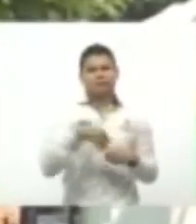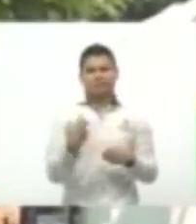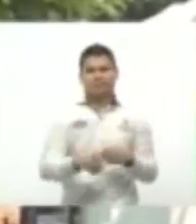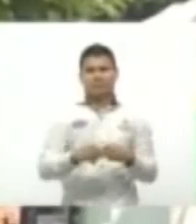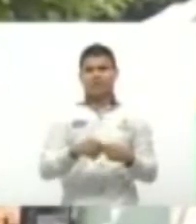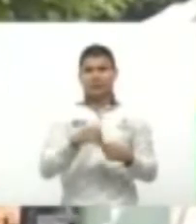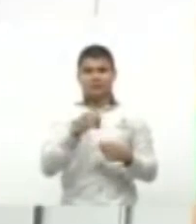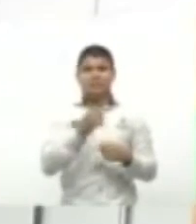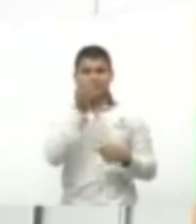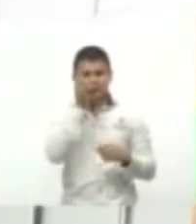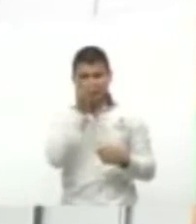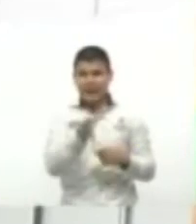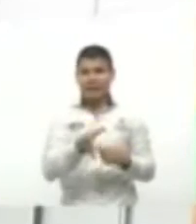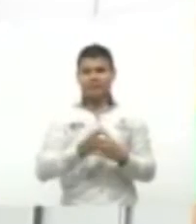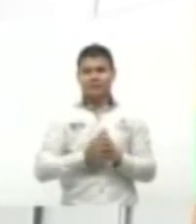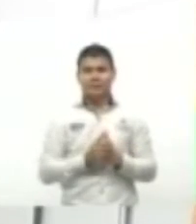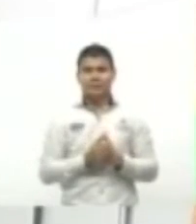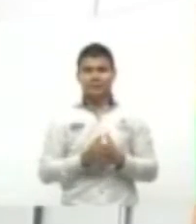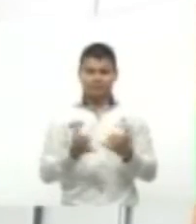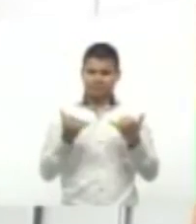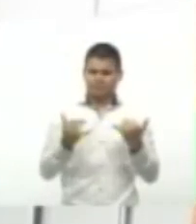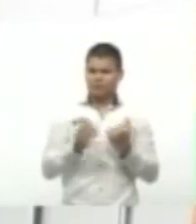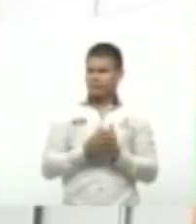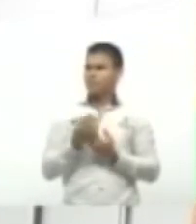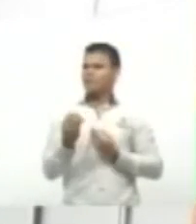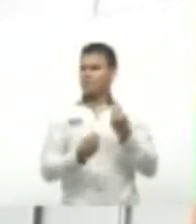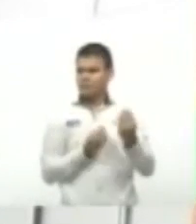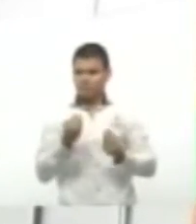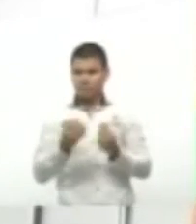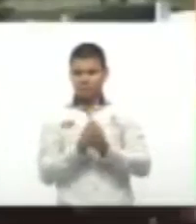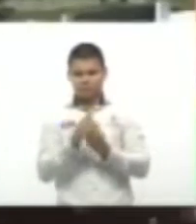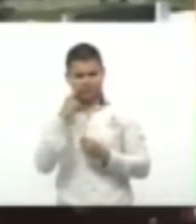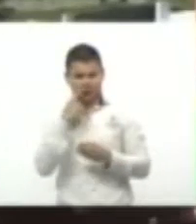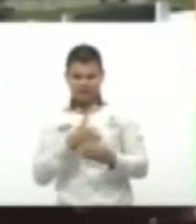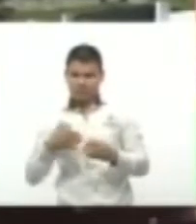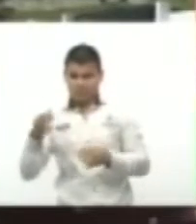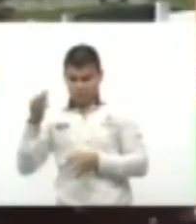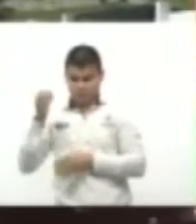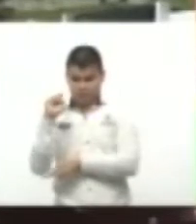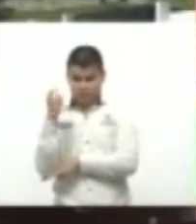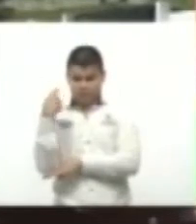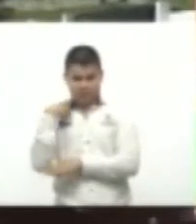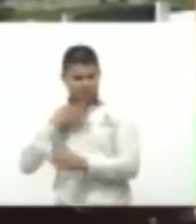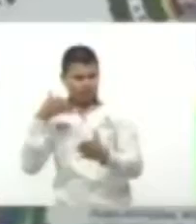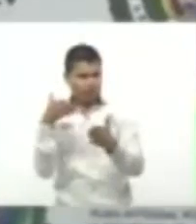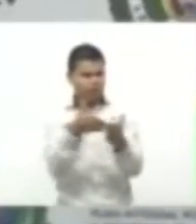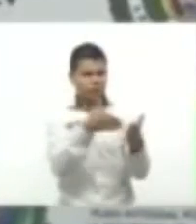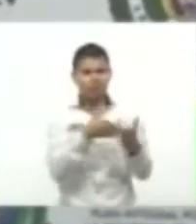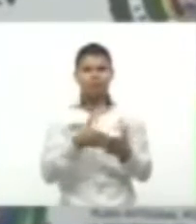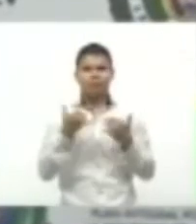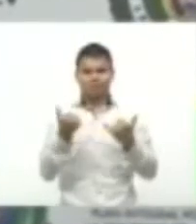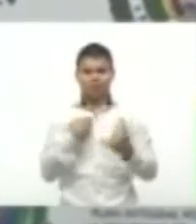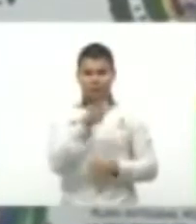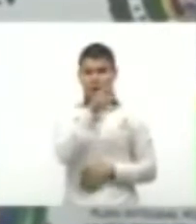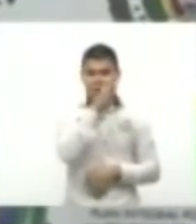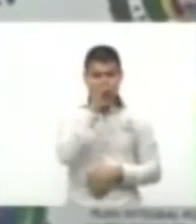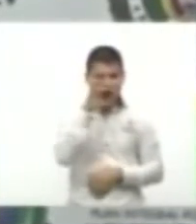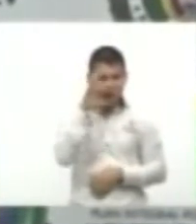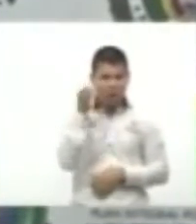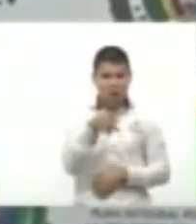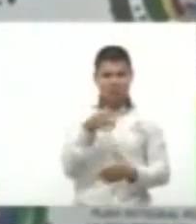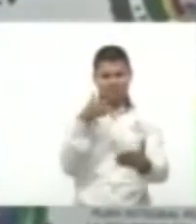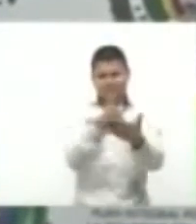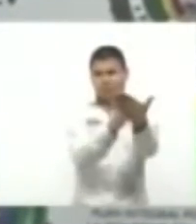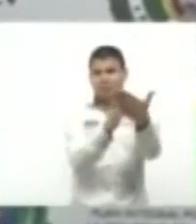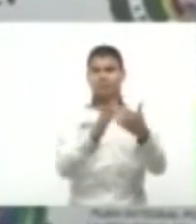del Instituto de Medicina Legal para confirmar la comisión de esta conducta delictiva contra las menores de edad. Se vincula a la persona